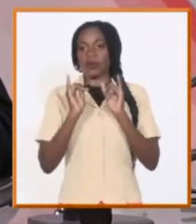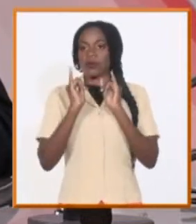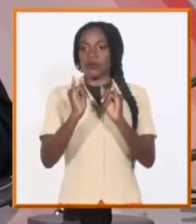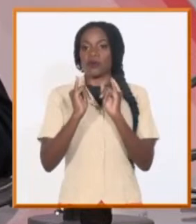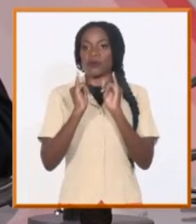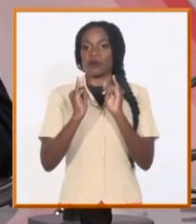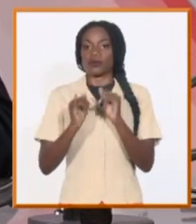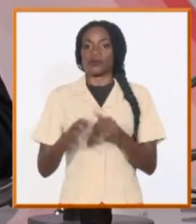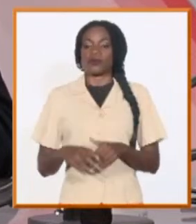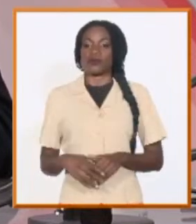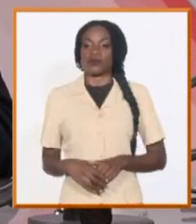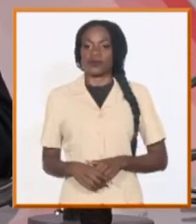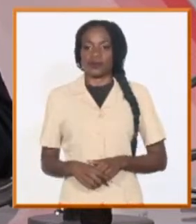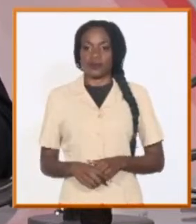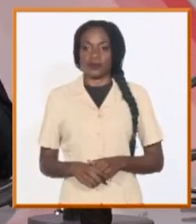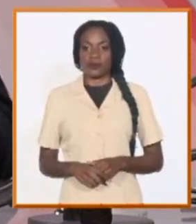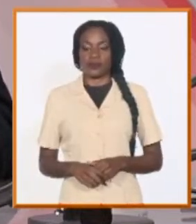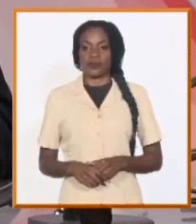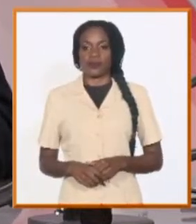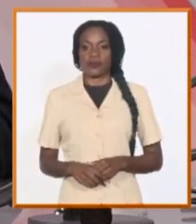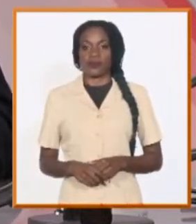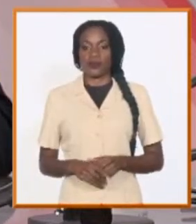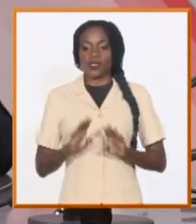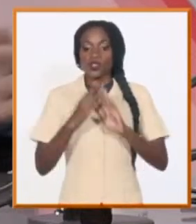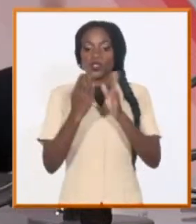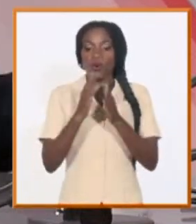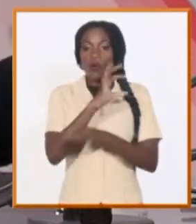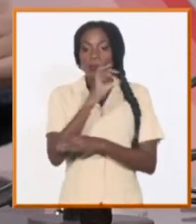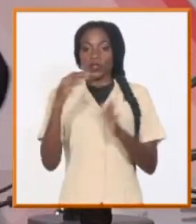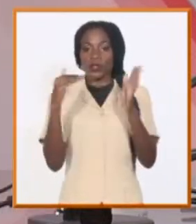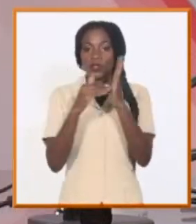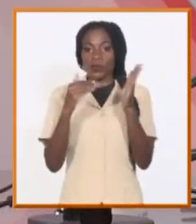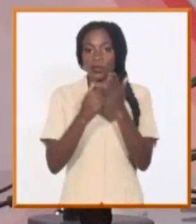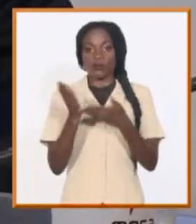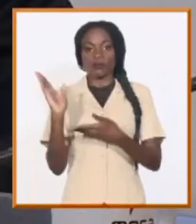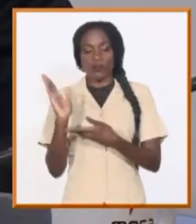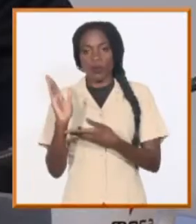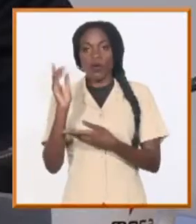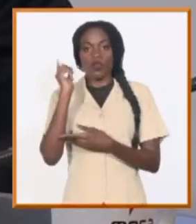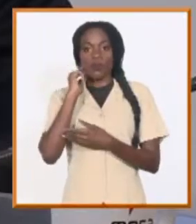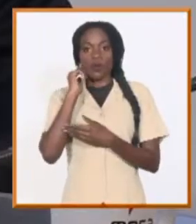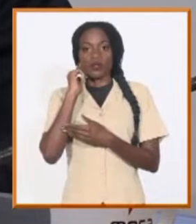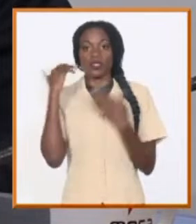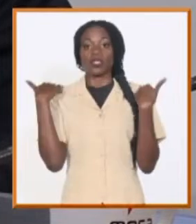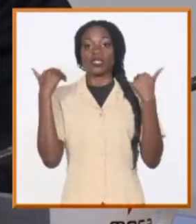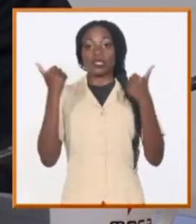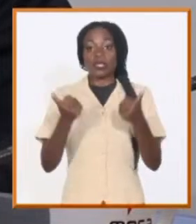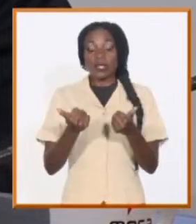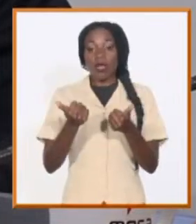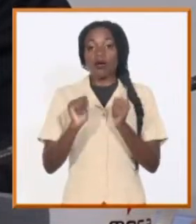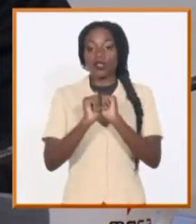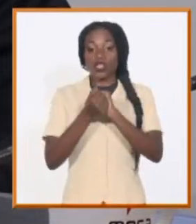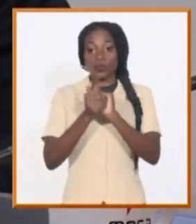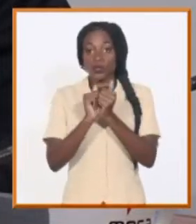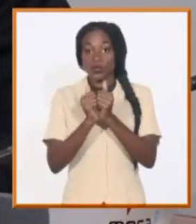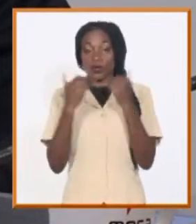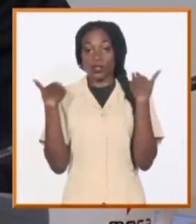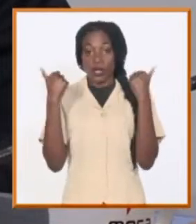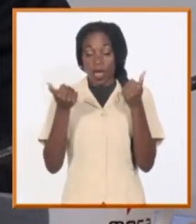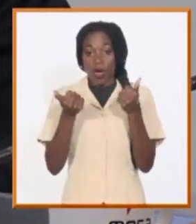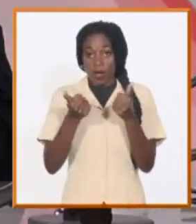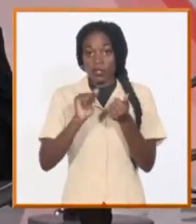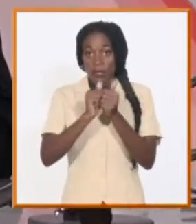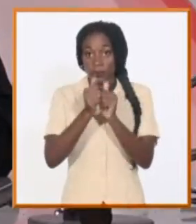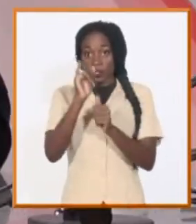que estaré compartiendo con mis invitados de esta tarde, el doctor Noa de la Dirección de Alto Rendimiento de nuestro